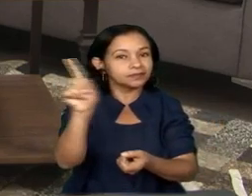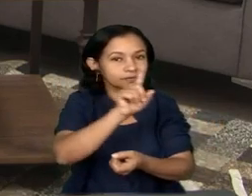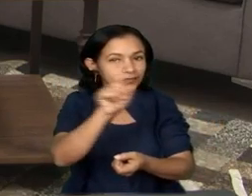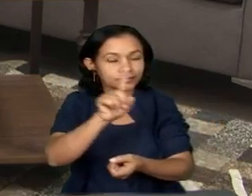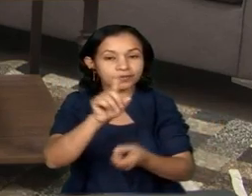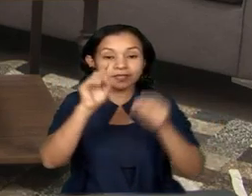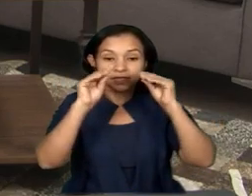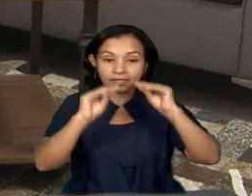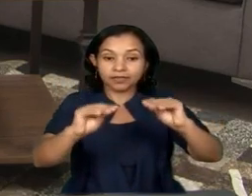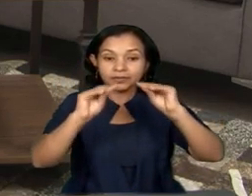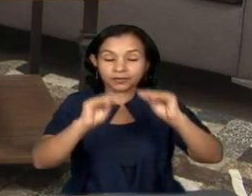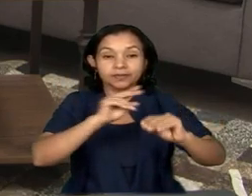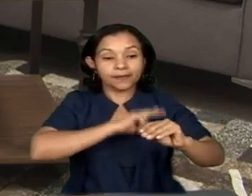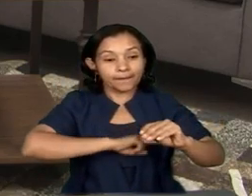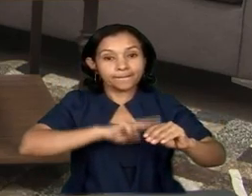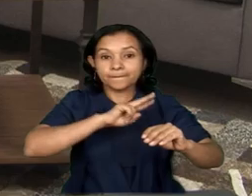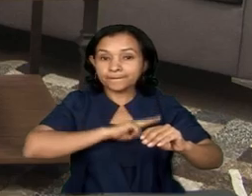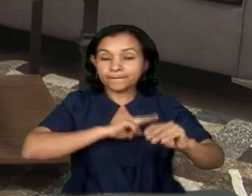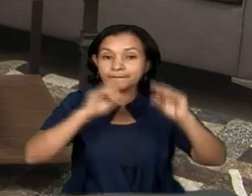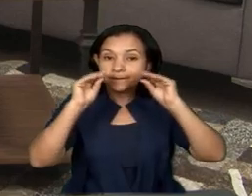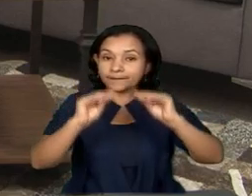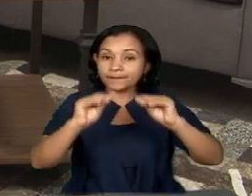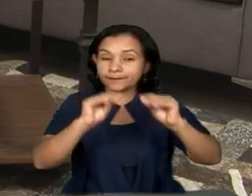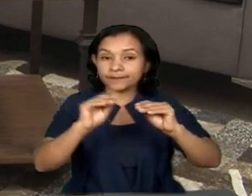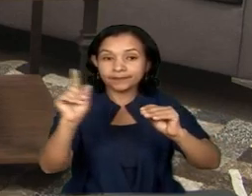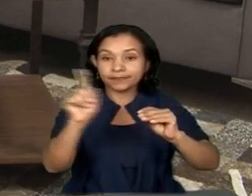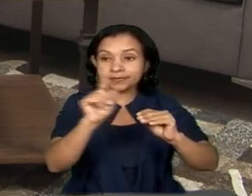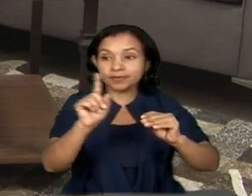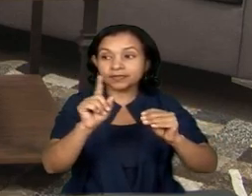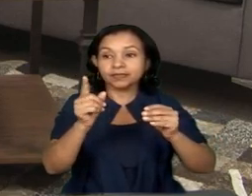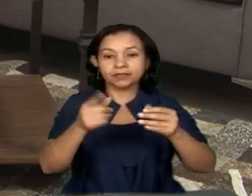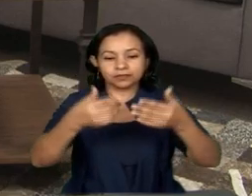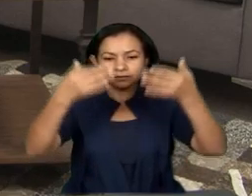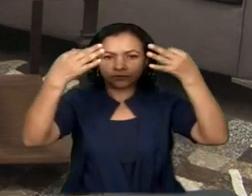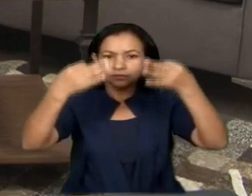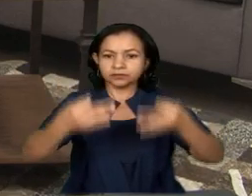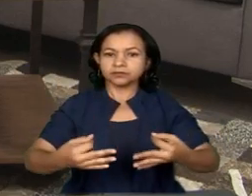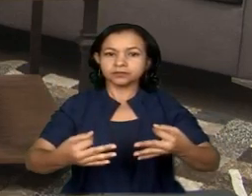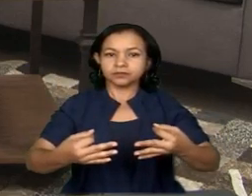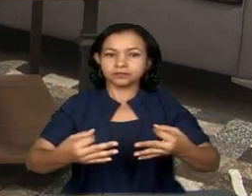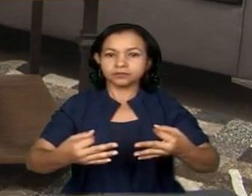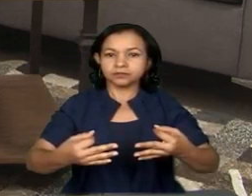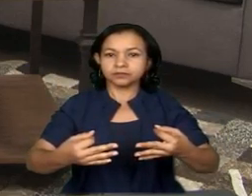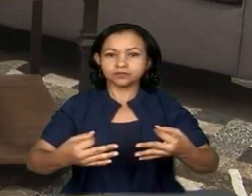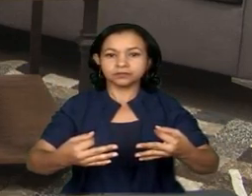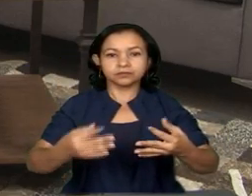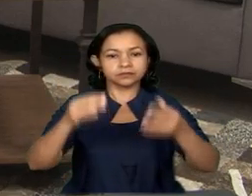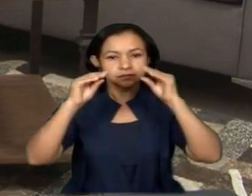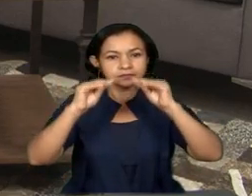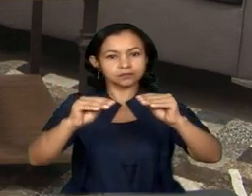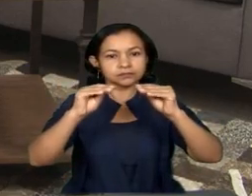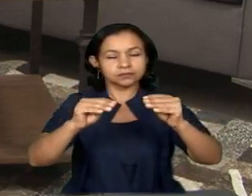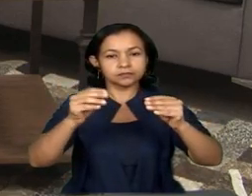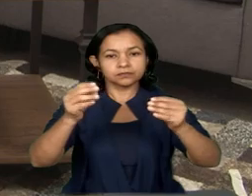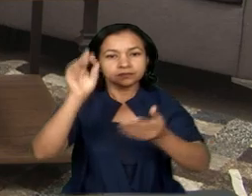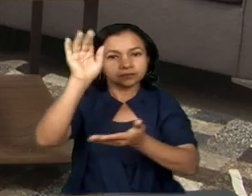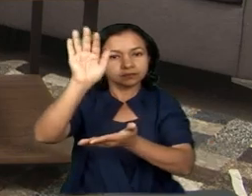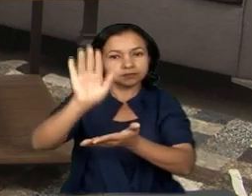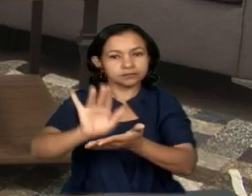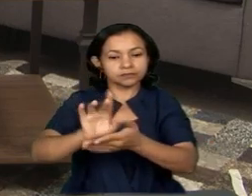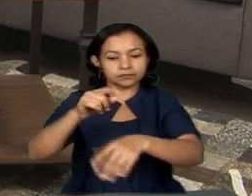de la educación. De educación no hay educación si no hay realmente la disciplina. El tema de que vos te formás en el espíritu de